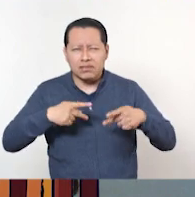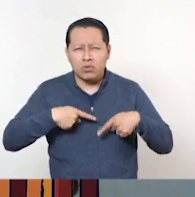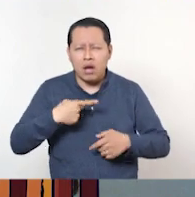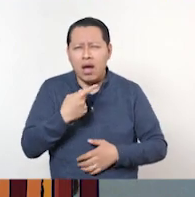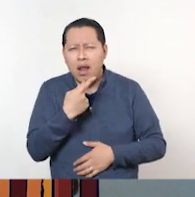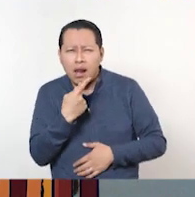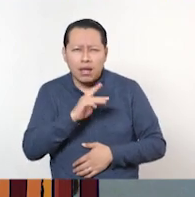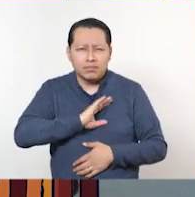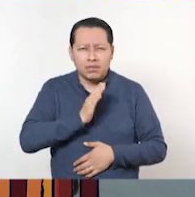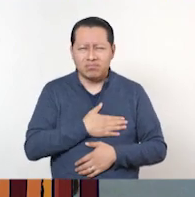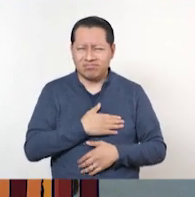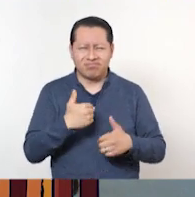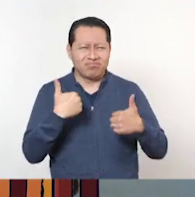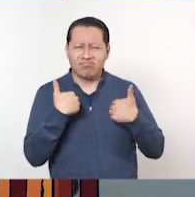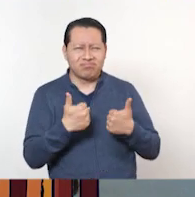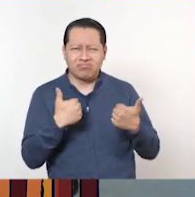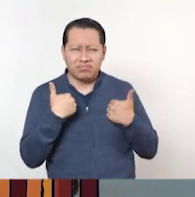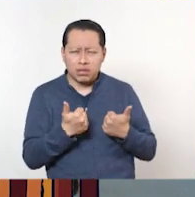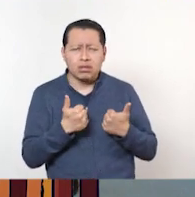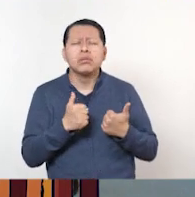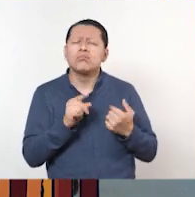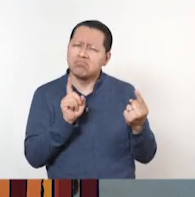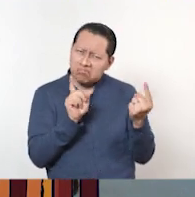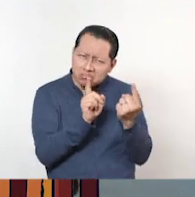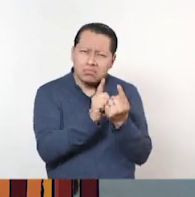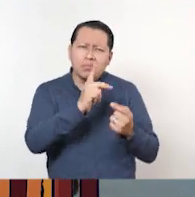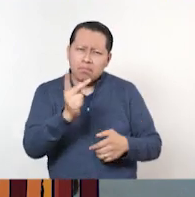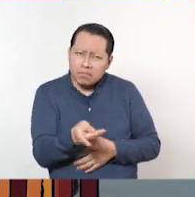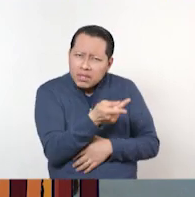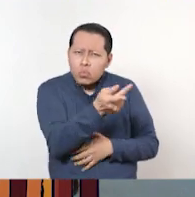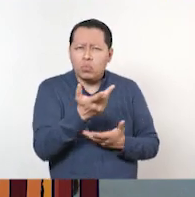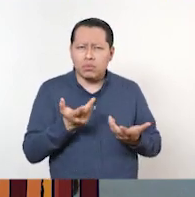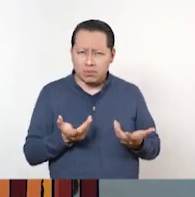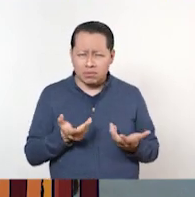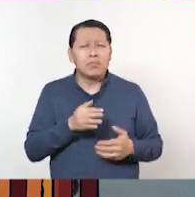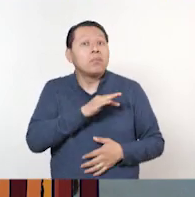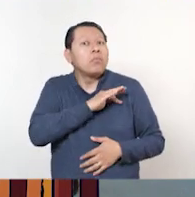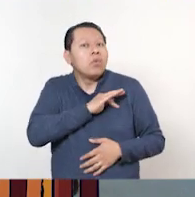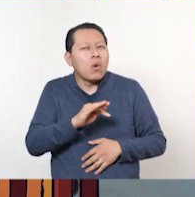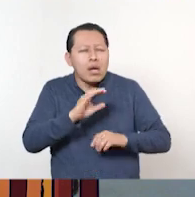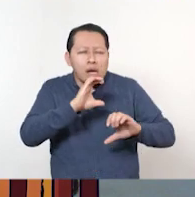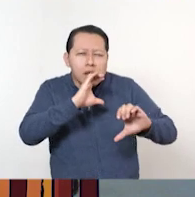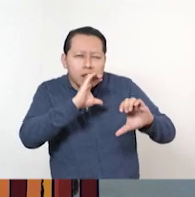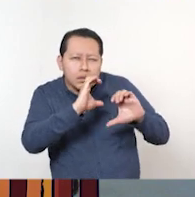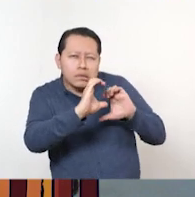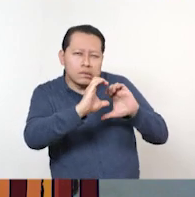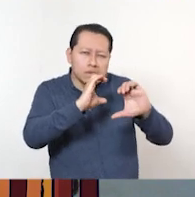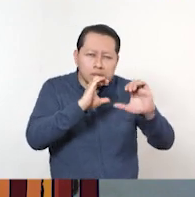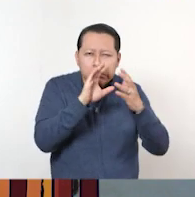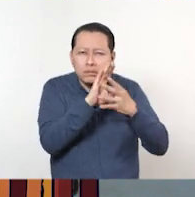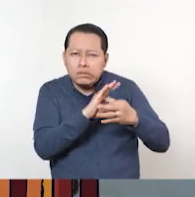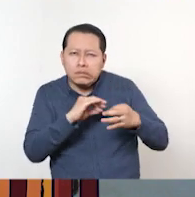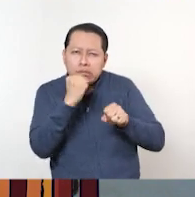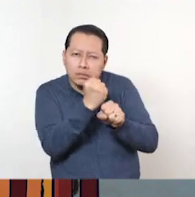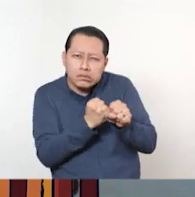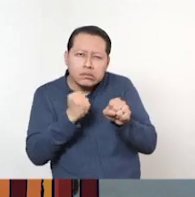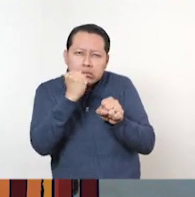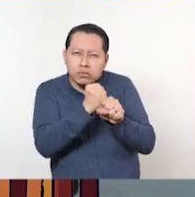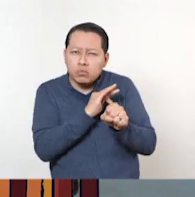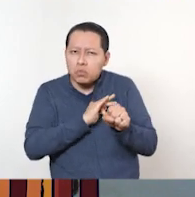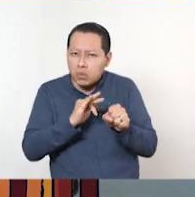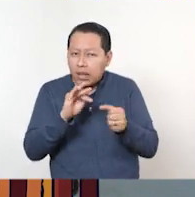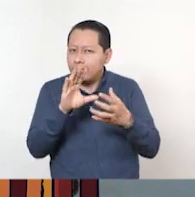una persona en español y no entiendes lo que dice, pregúntale, quizá te comprenda y te puede